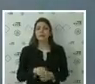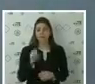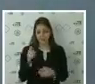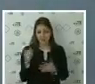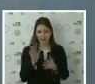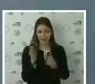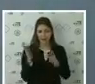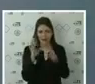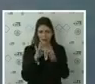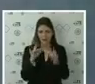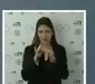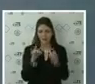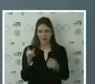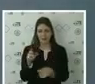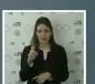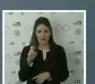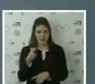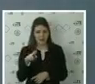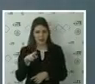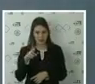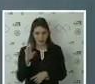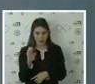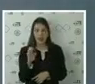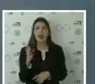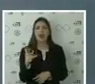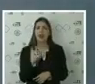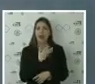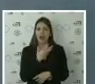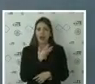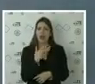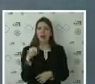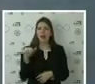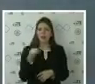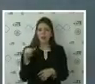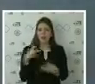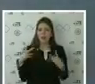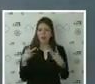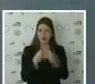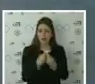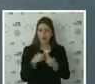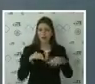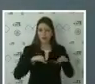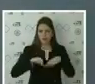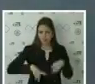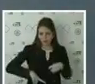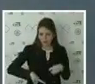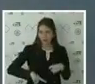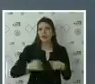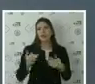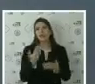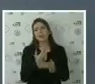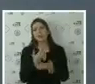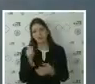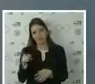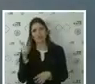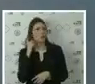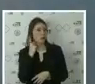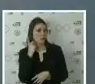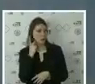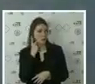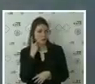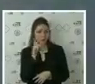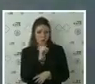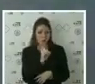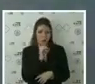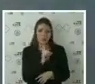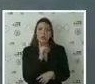había comentado René, tanto servidores públicos, como en este caso la diputada,